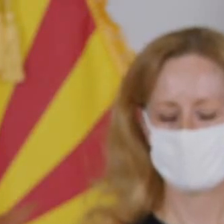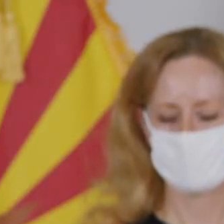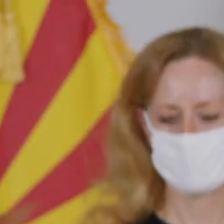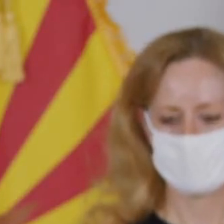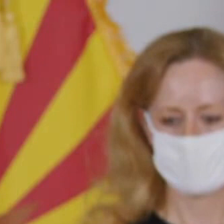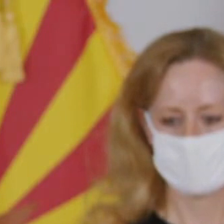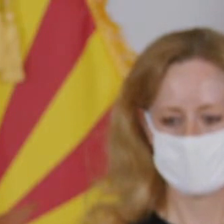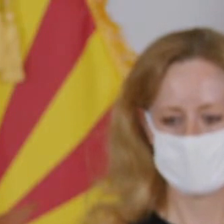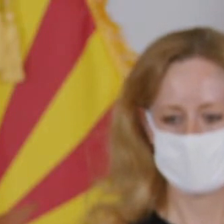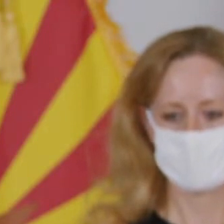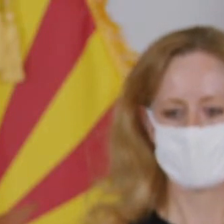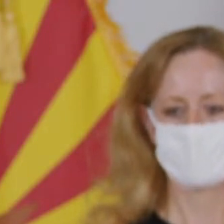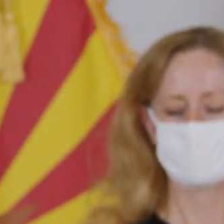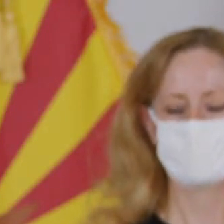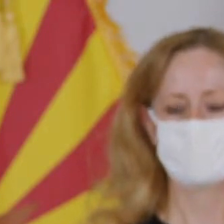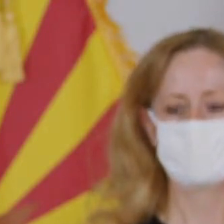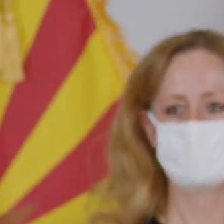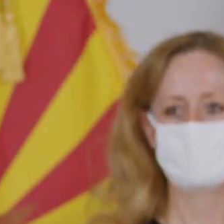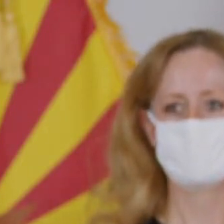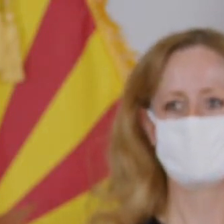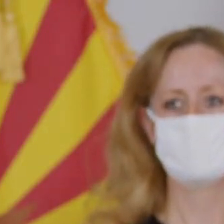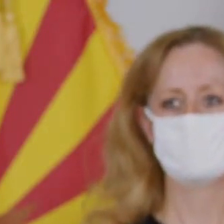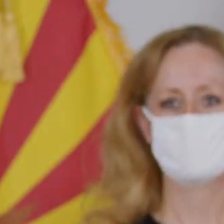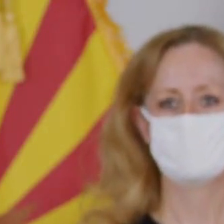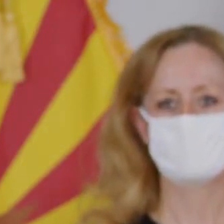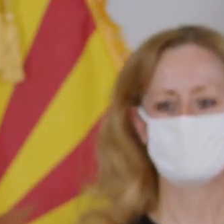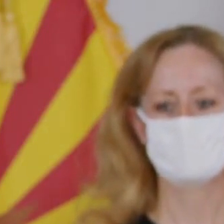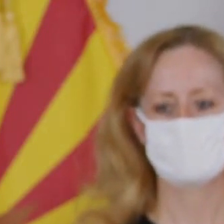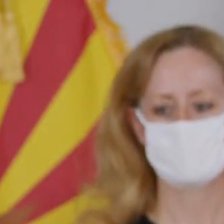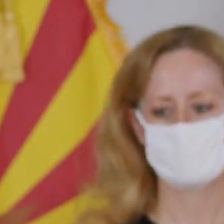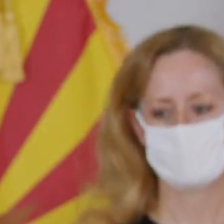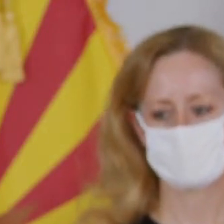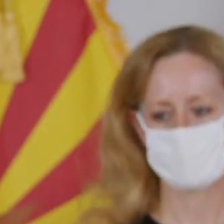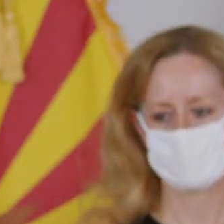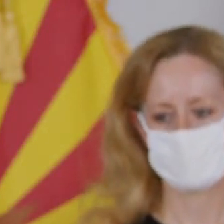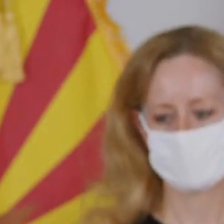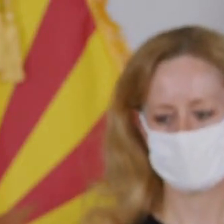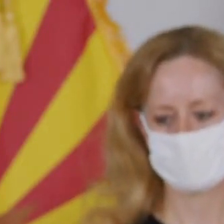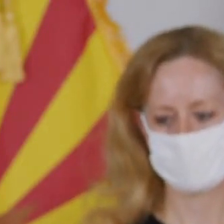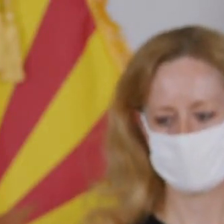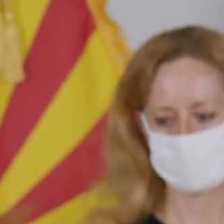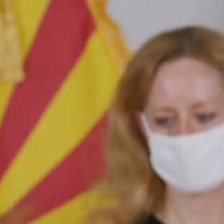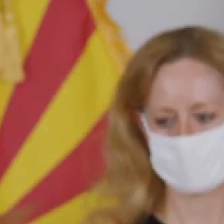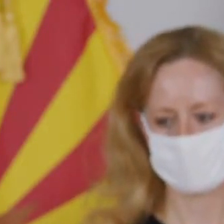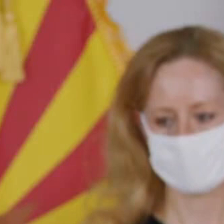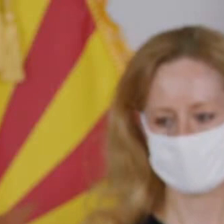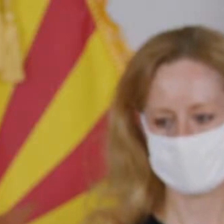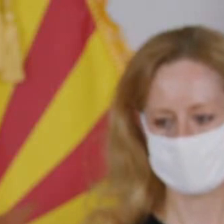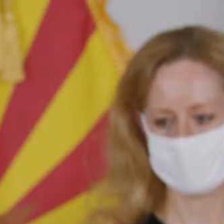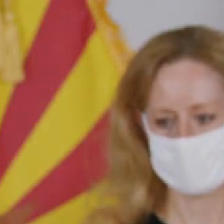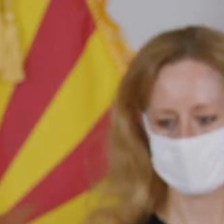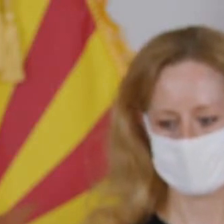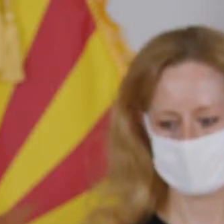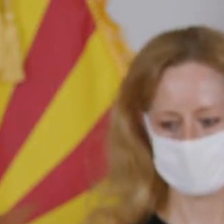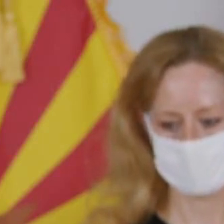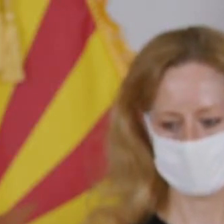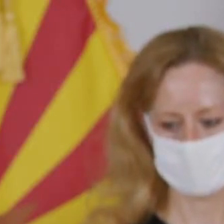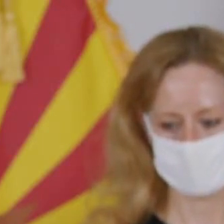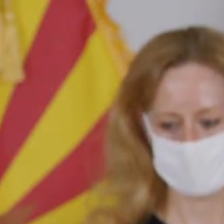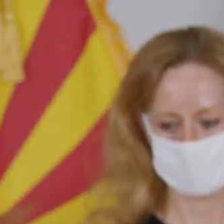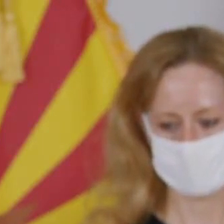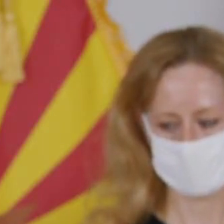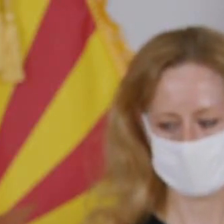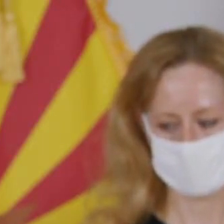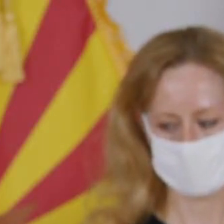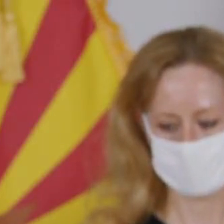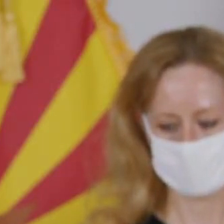del embarazo y puede además salvar la vida de sus niños. Me gustaría destacar que esta iniciativa en la que